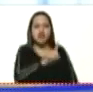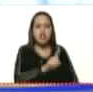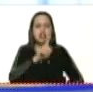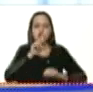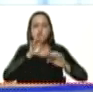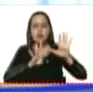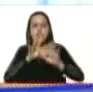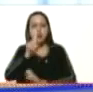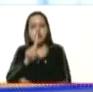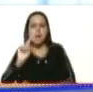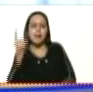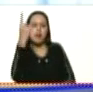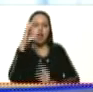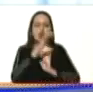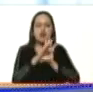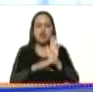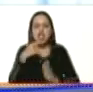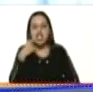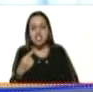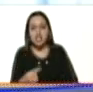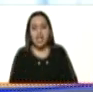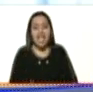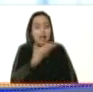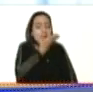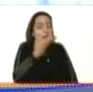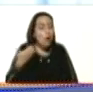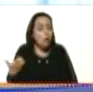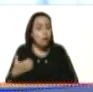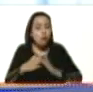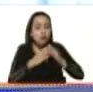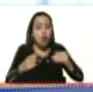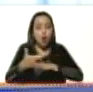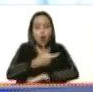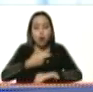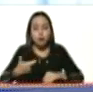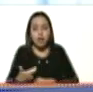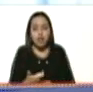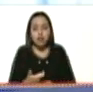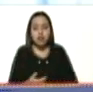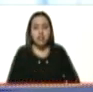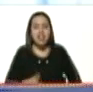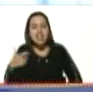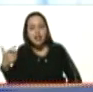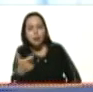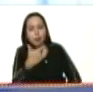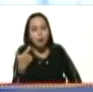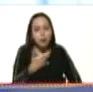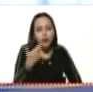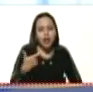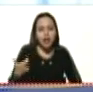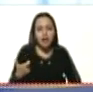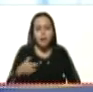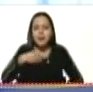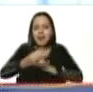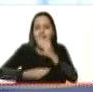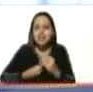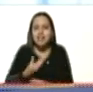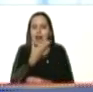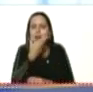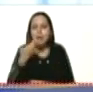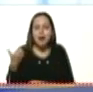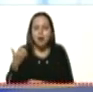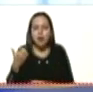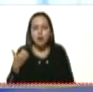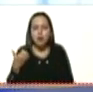reza: el mejor de todos los gobiernos será el que fuere más propicio para producir la mayor suma de